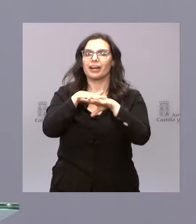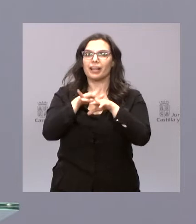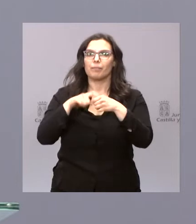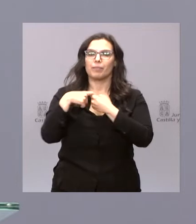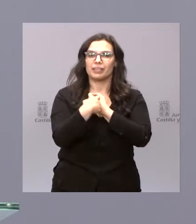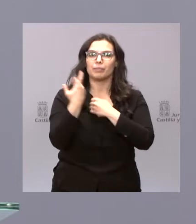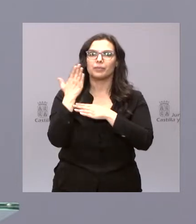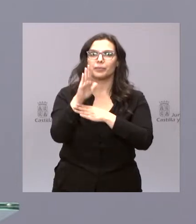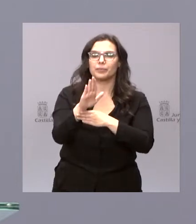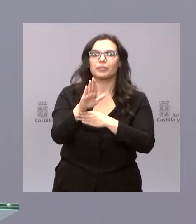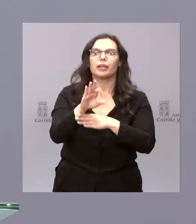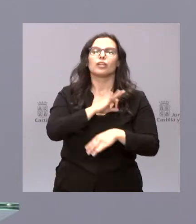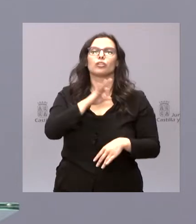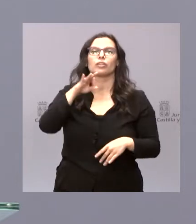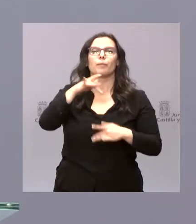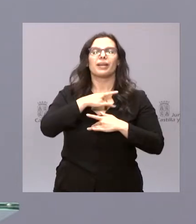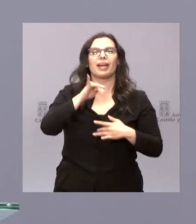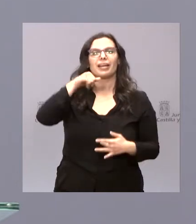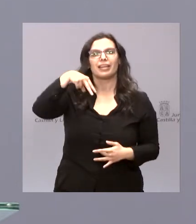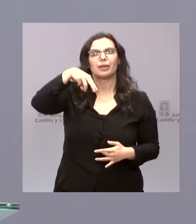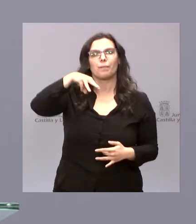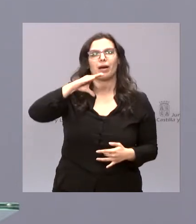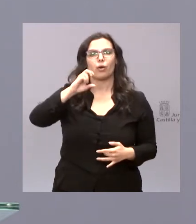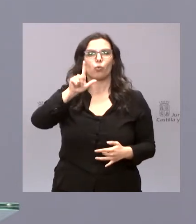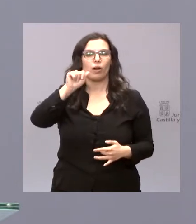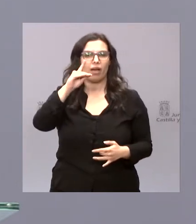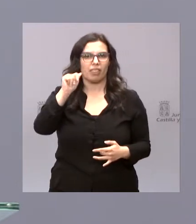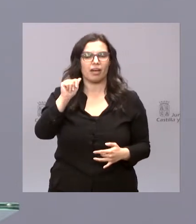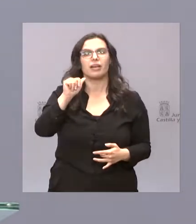María Inmaculada Sánchez, directora de la Unidad de Igualdad de la Universidad de Salamanca.